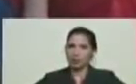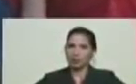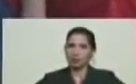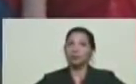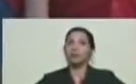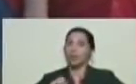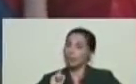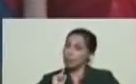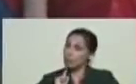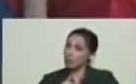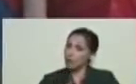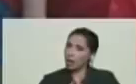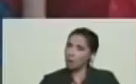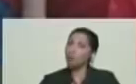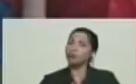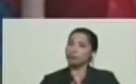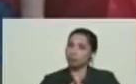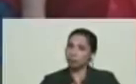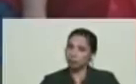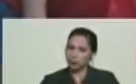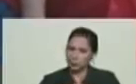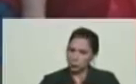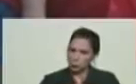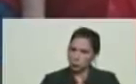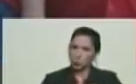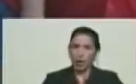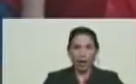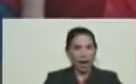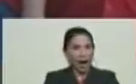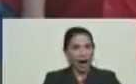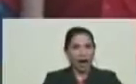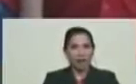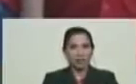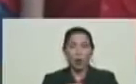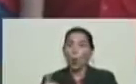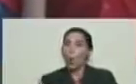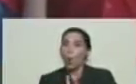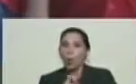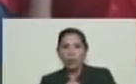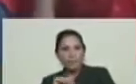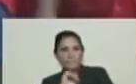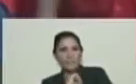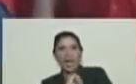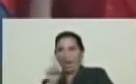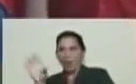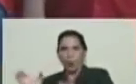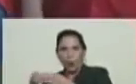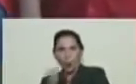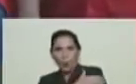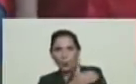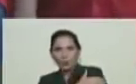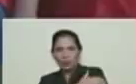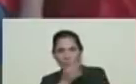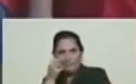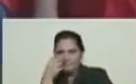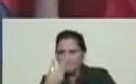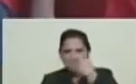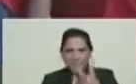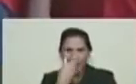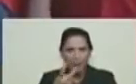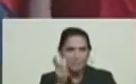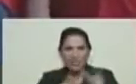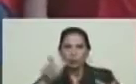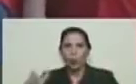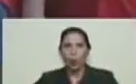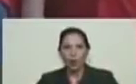Tenemos que mantenernos en la calle. La calle, lo único que ellos le tienen miedo es a un pueblo en la calle. Por eso no basta que